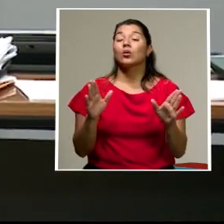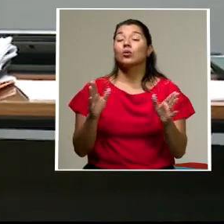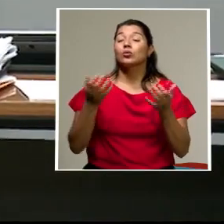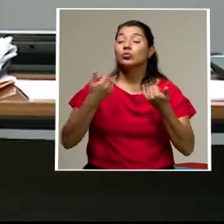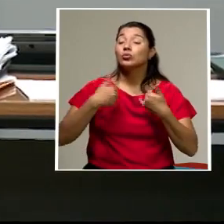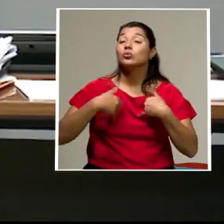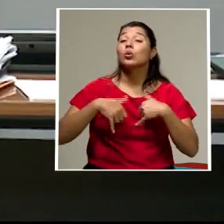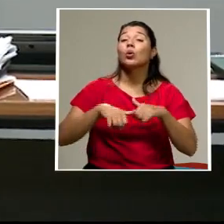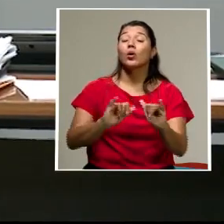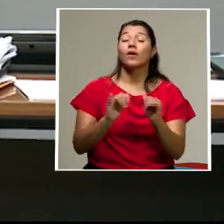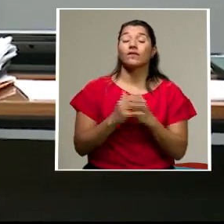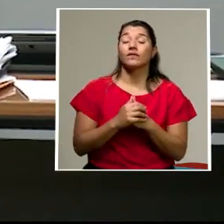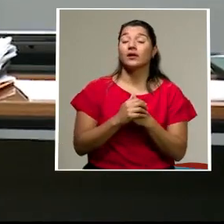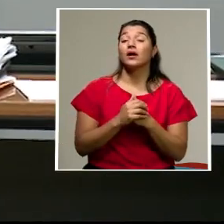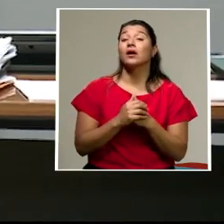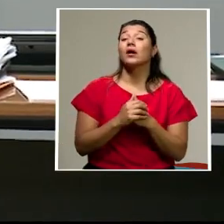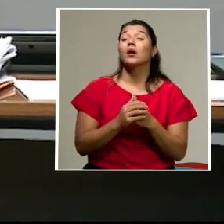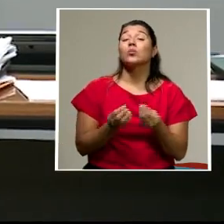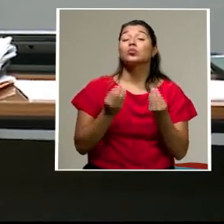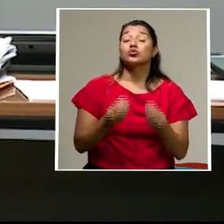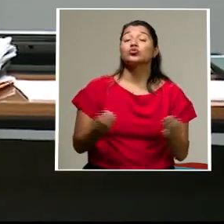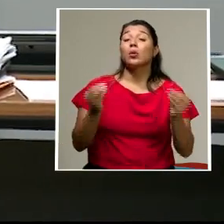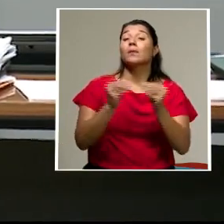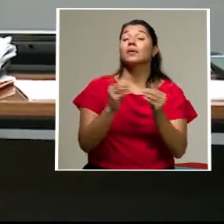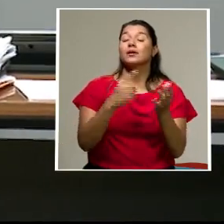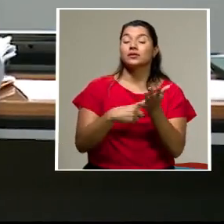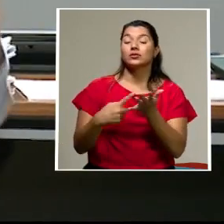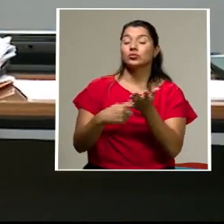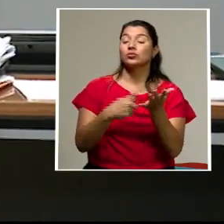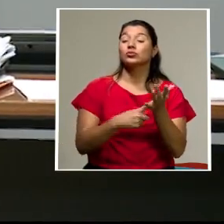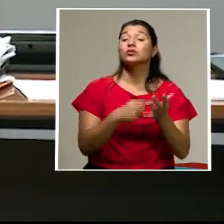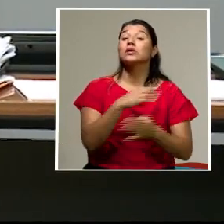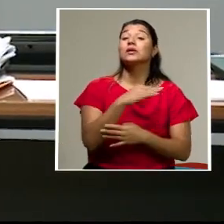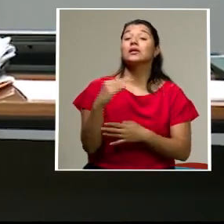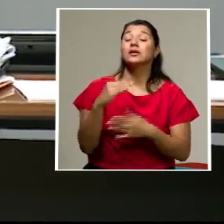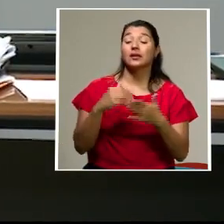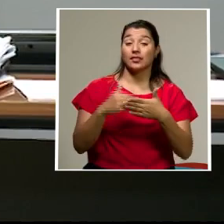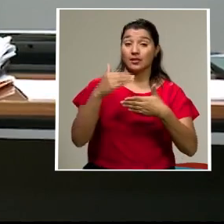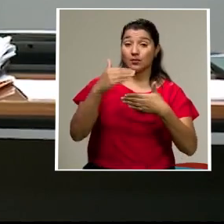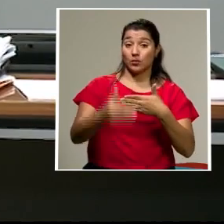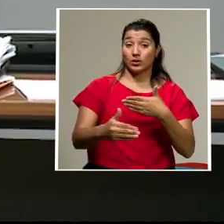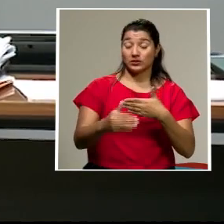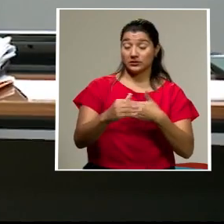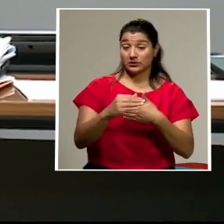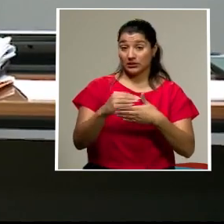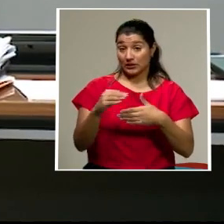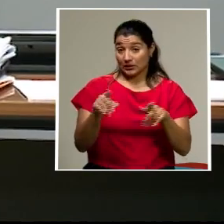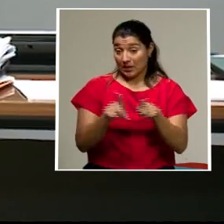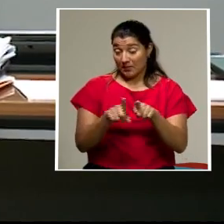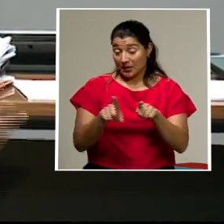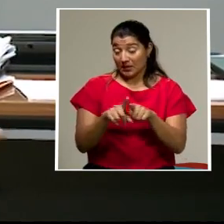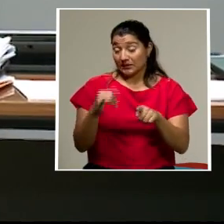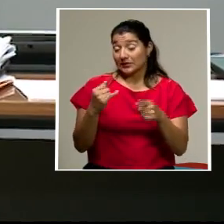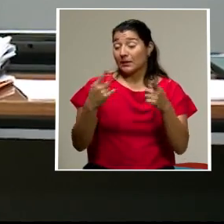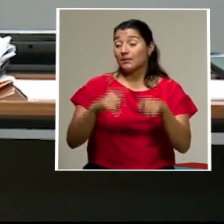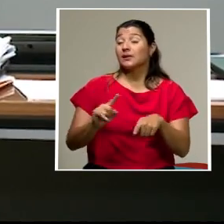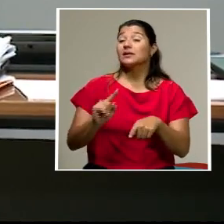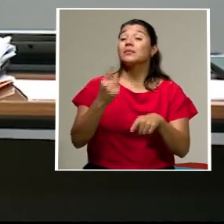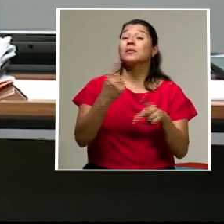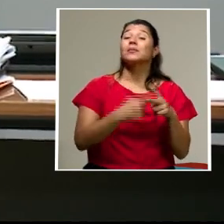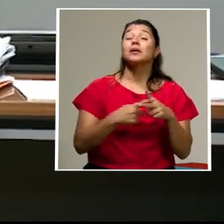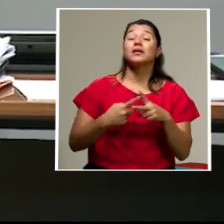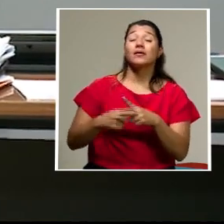todavía generará la próxima semana muchísimas discusiones. Y posterior a esto, inclusive si se diera el primer debate, pues como lo dice don